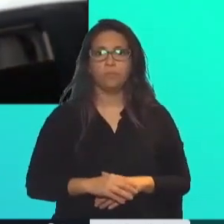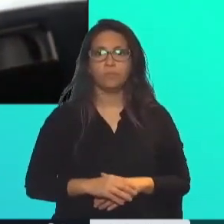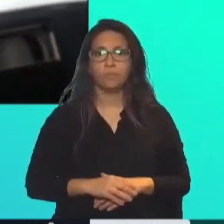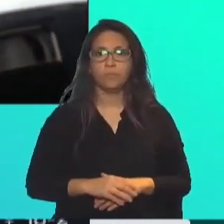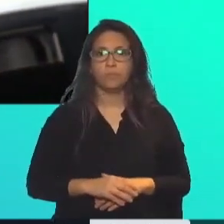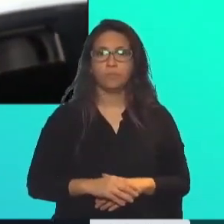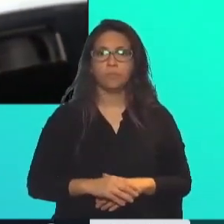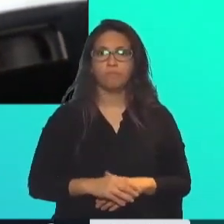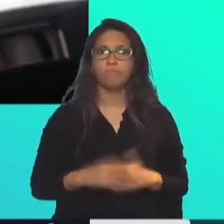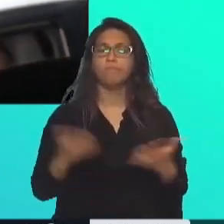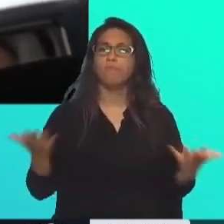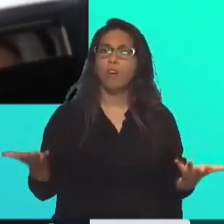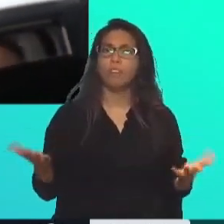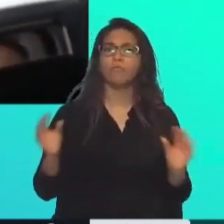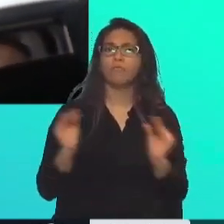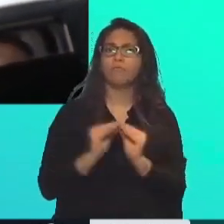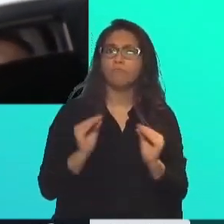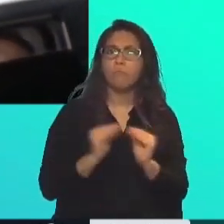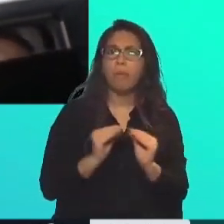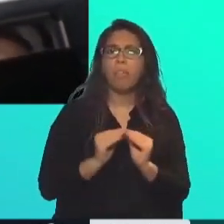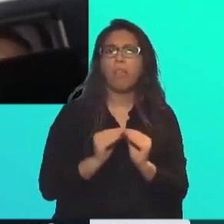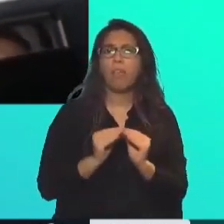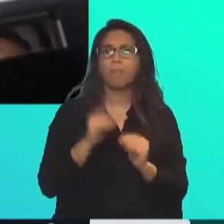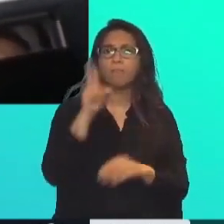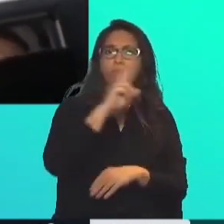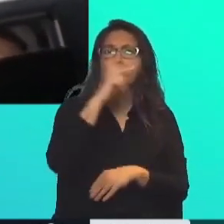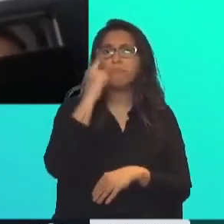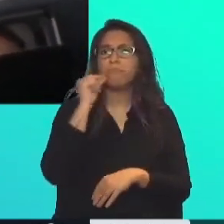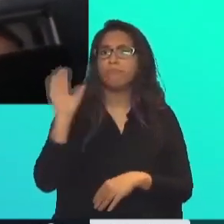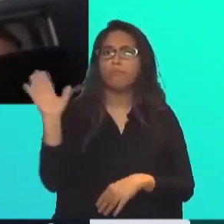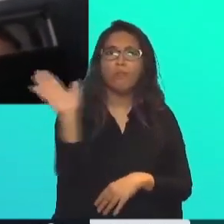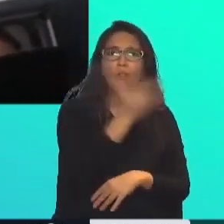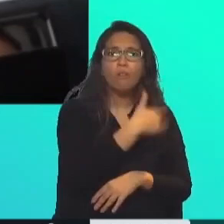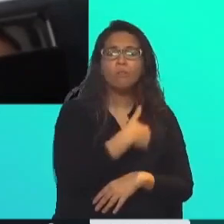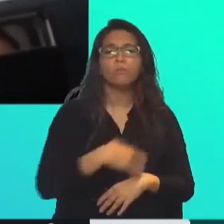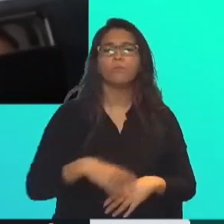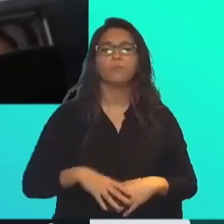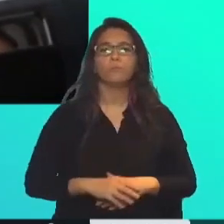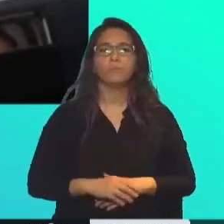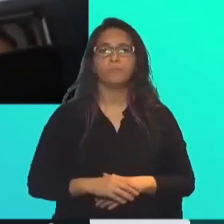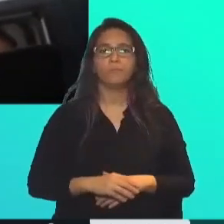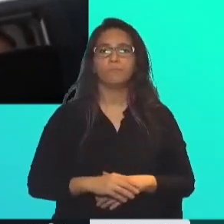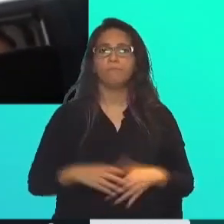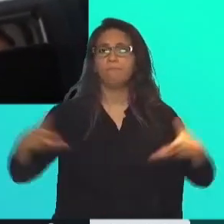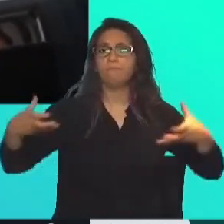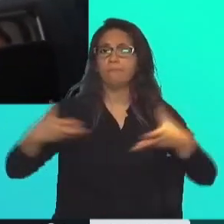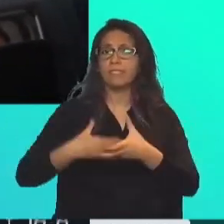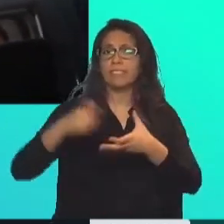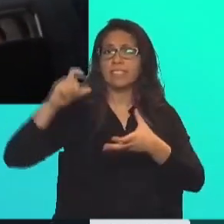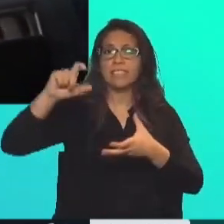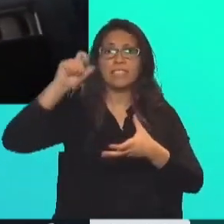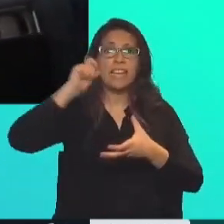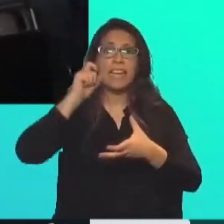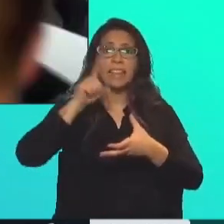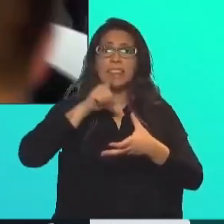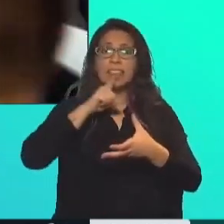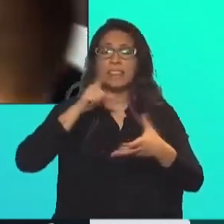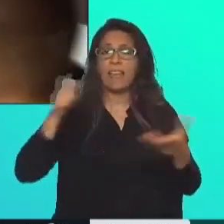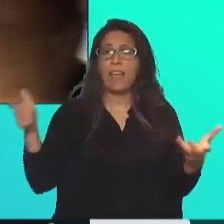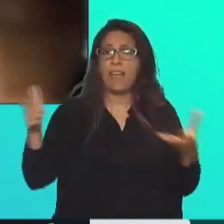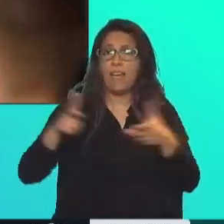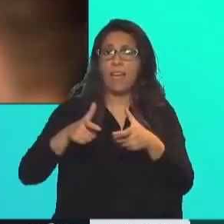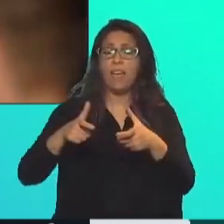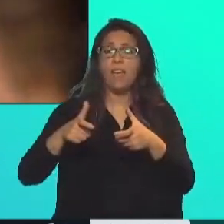por eso, compañeras y compañeros, el Consejo Directivo de la Confederación General del